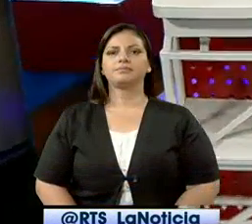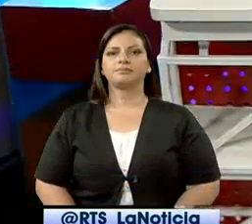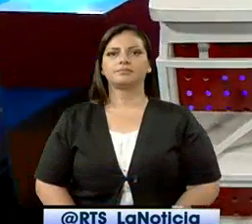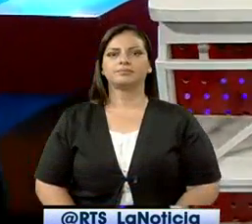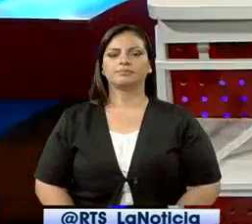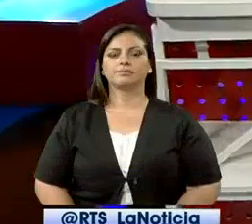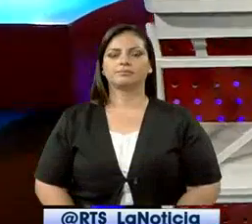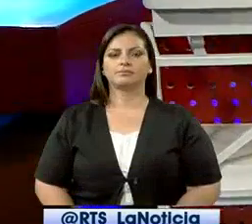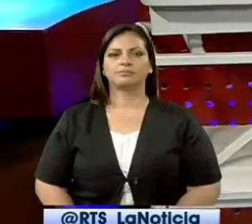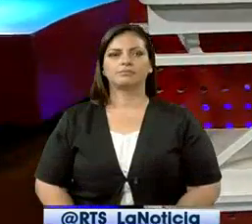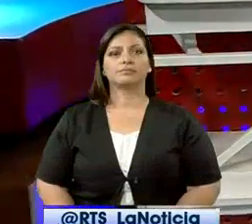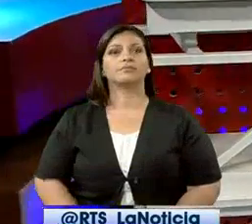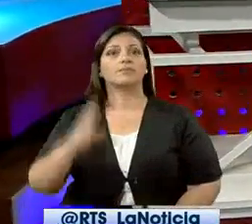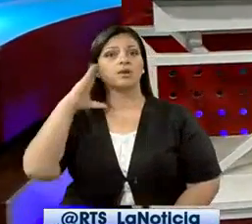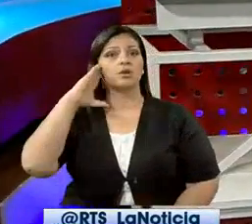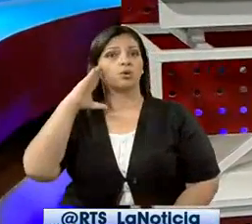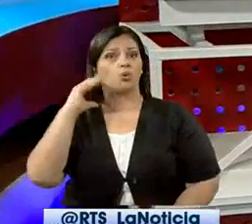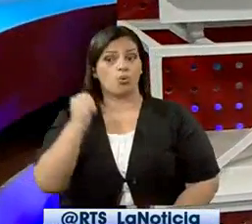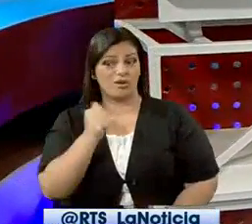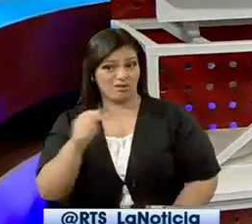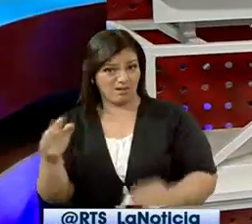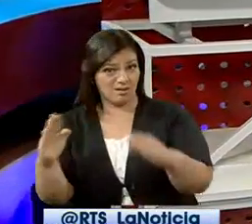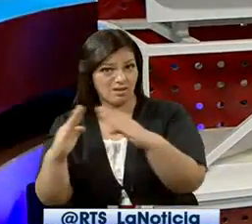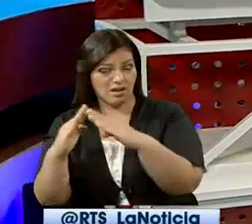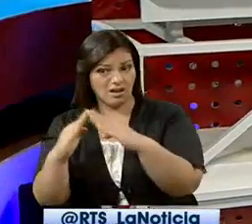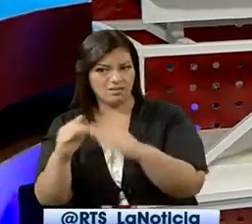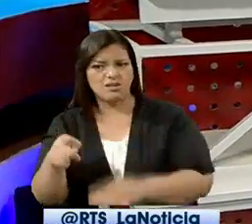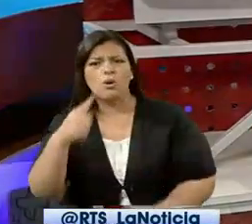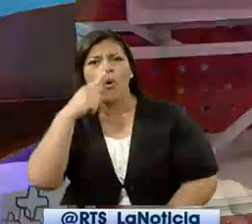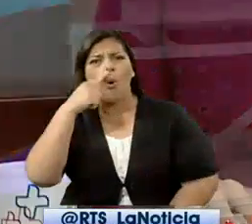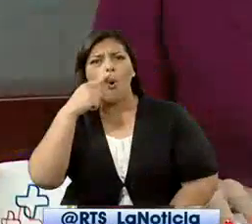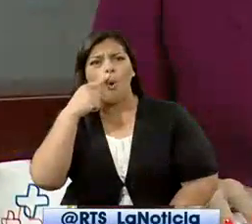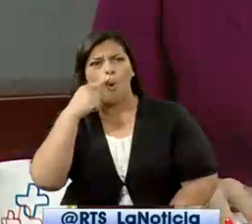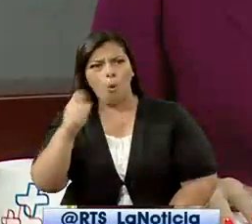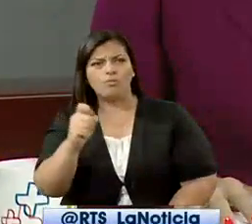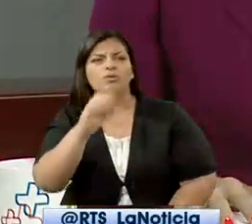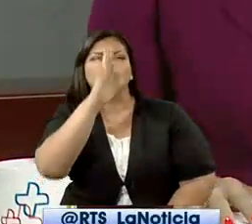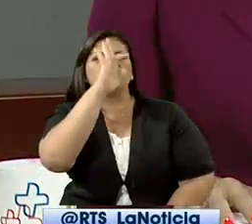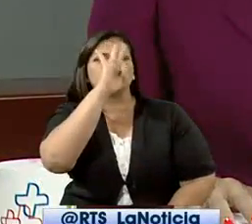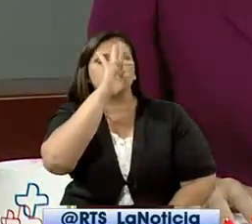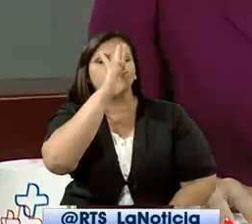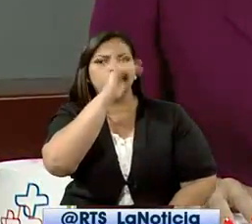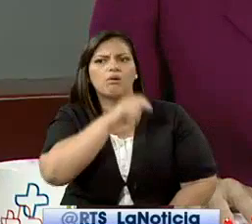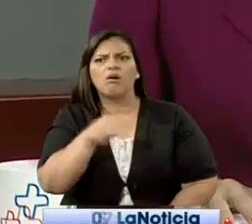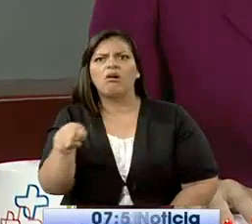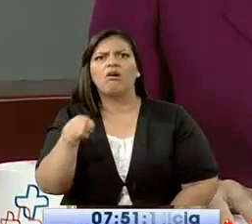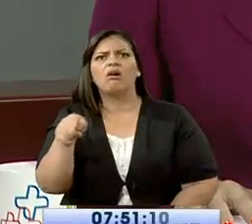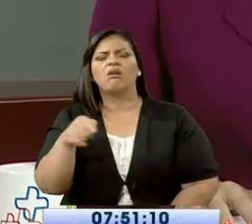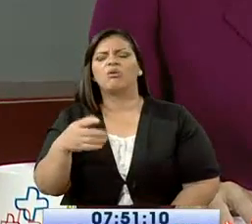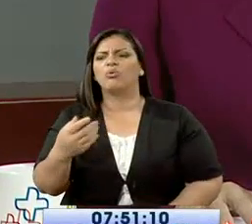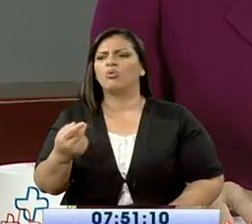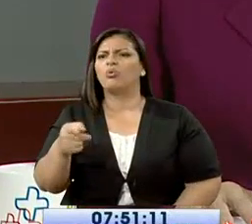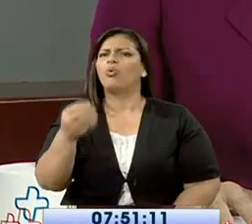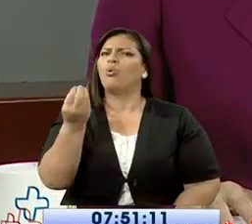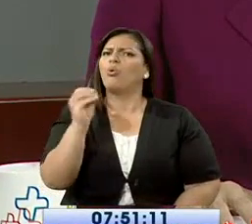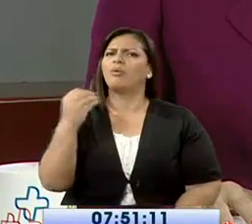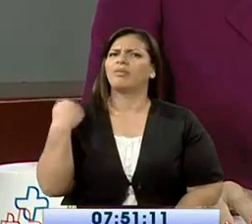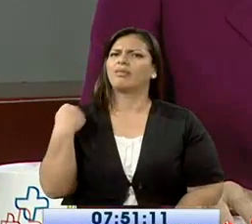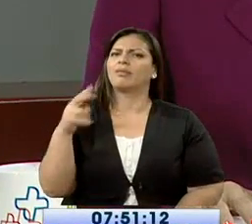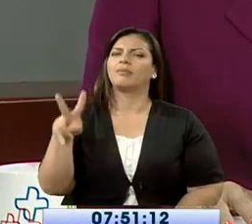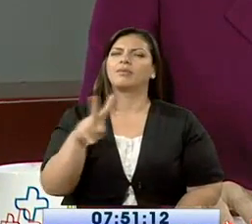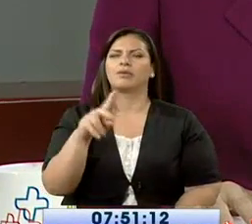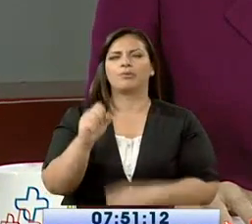Conmoción en Cuenca. Un agente de tránsito fue encontrado muerto en su vivienda. Al parecer, el joven de 22 años se